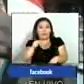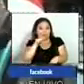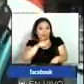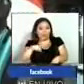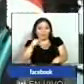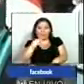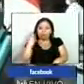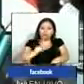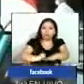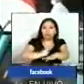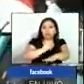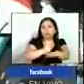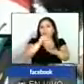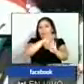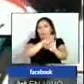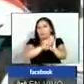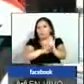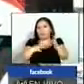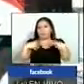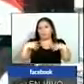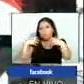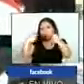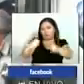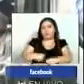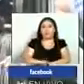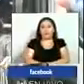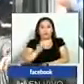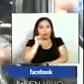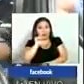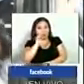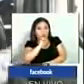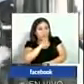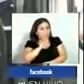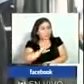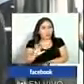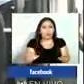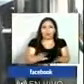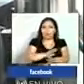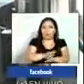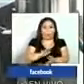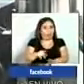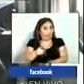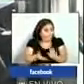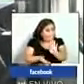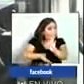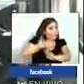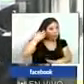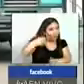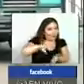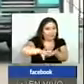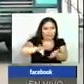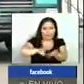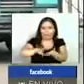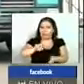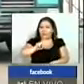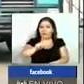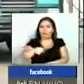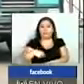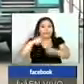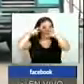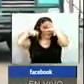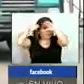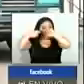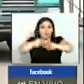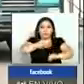las medidas de higiene para evitar más contagios y aseguran no incrementará el valor del pasaje. Con imágenes e